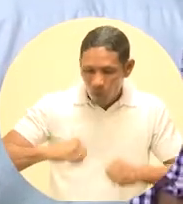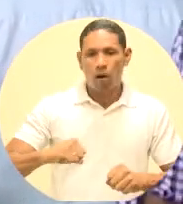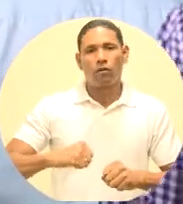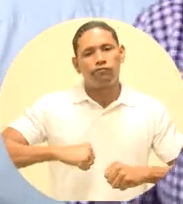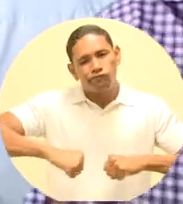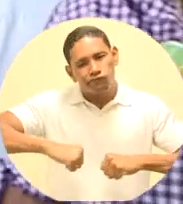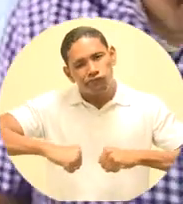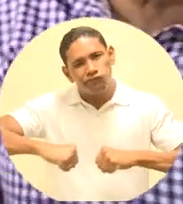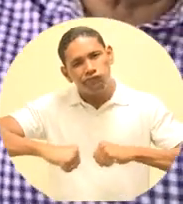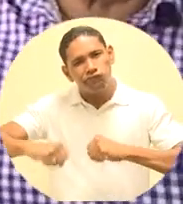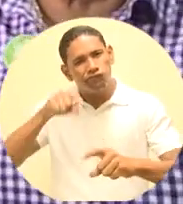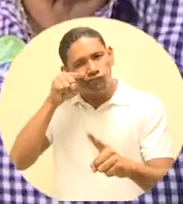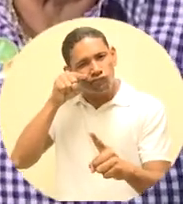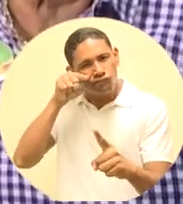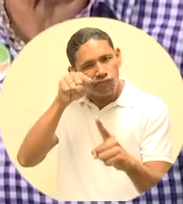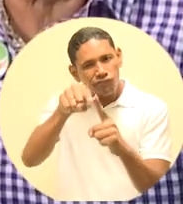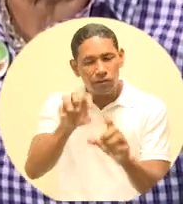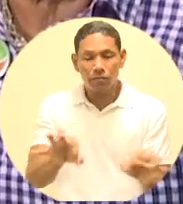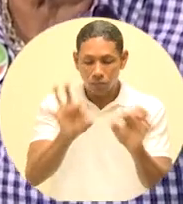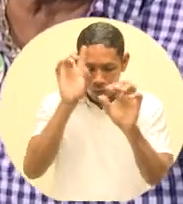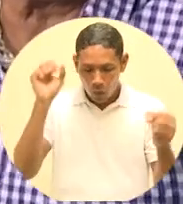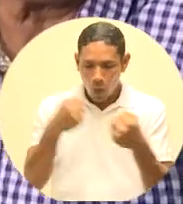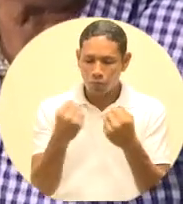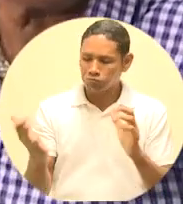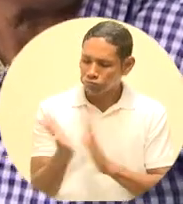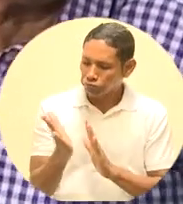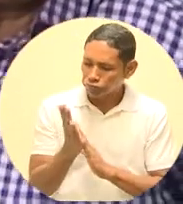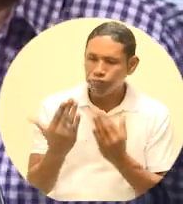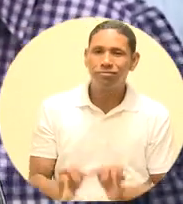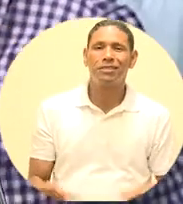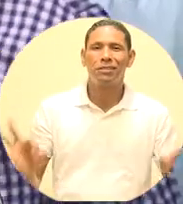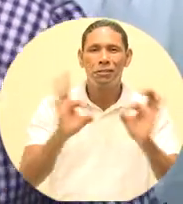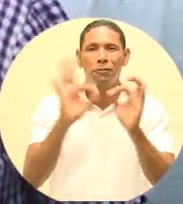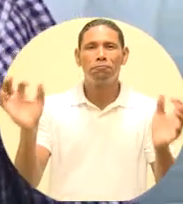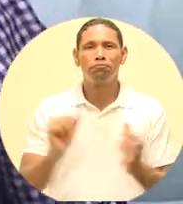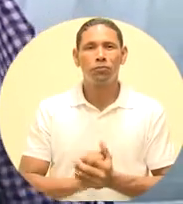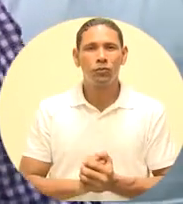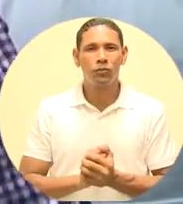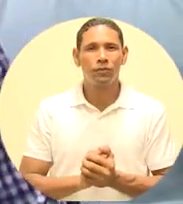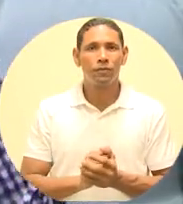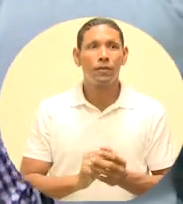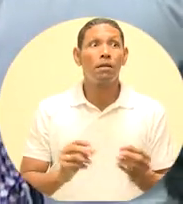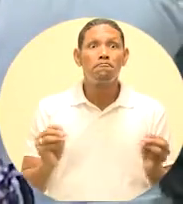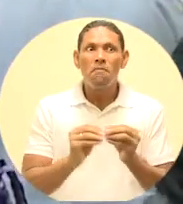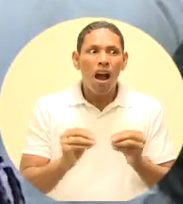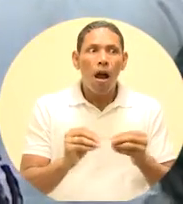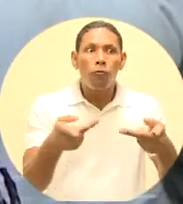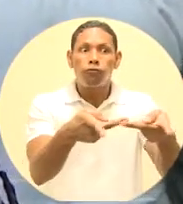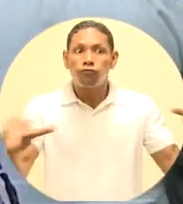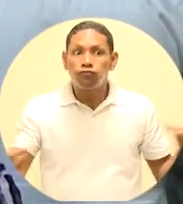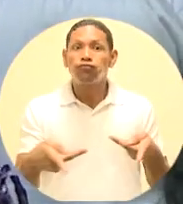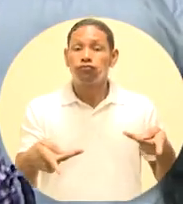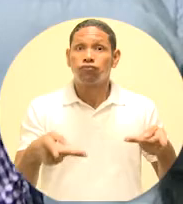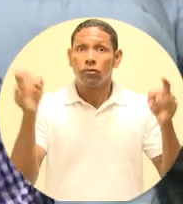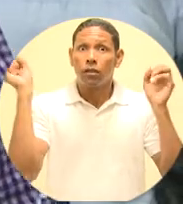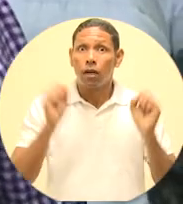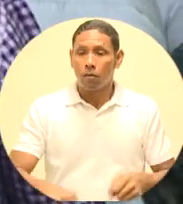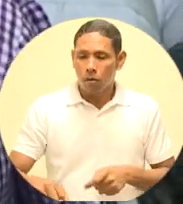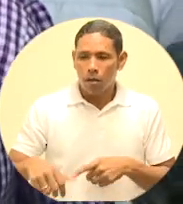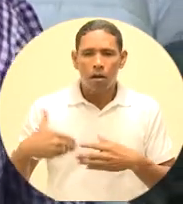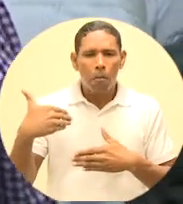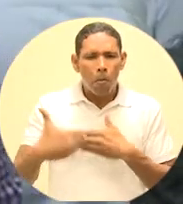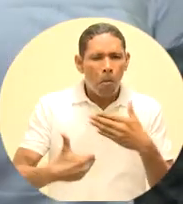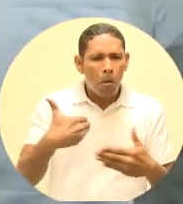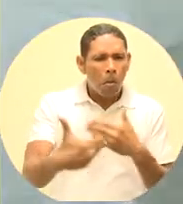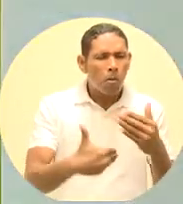todos los esfuerzos que desde la administración municipal también hemos estado brindando a este convenio, con la entrega al Infotep de un terreno en donde podrán